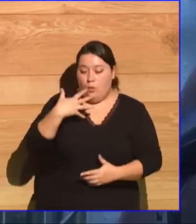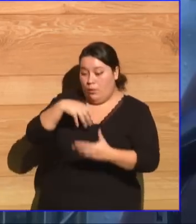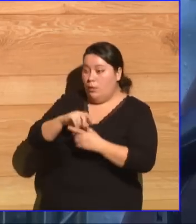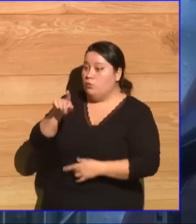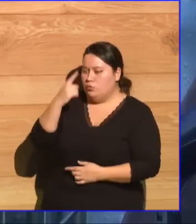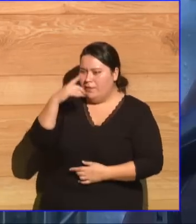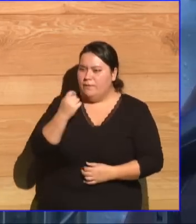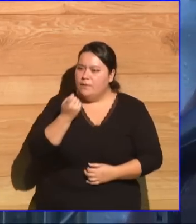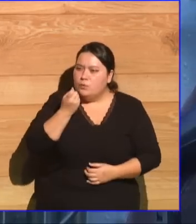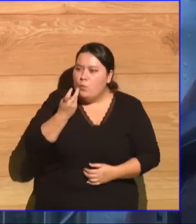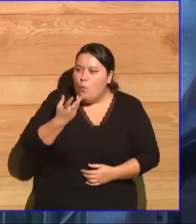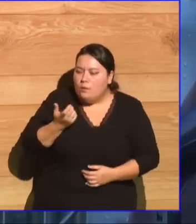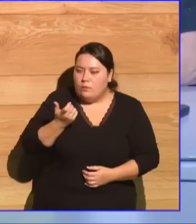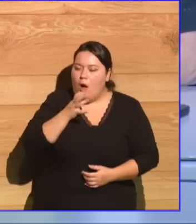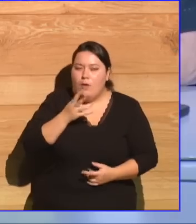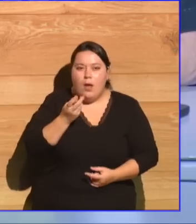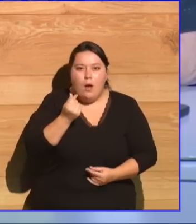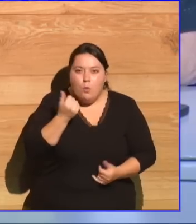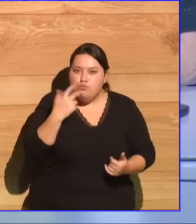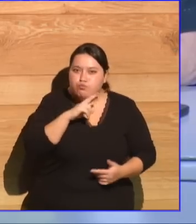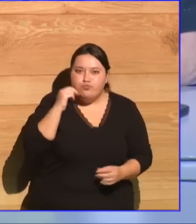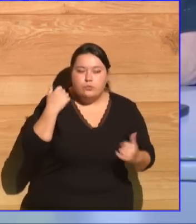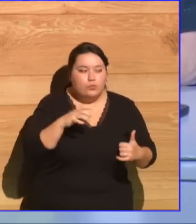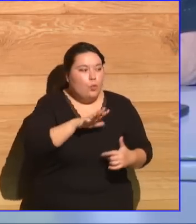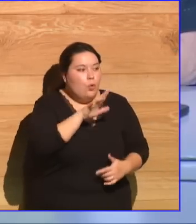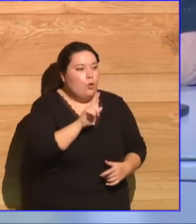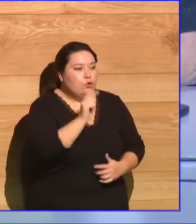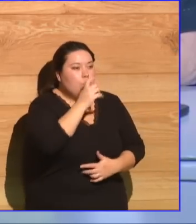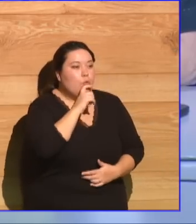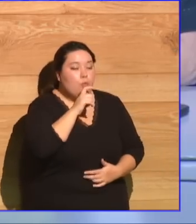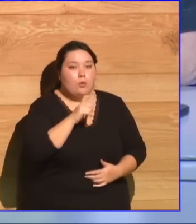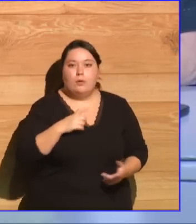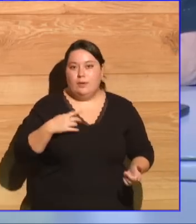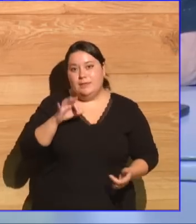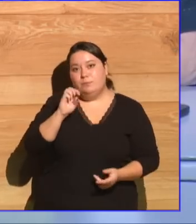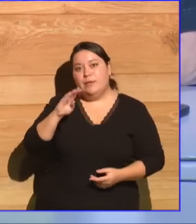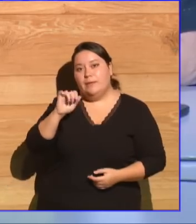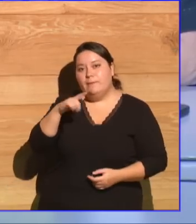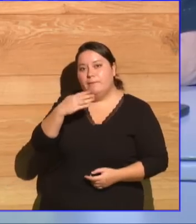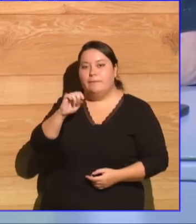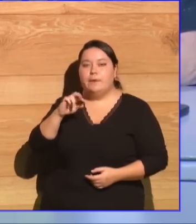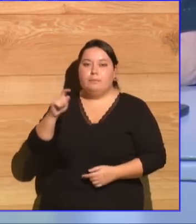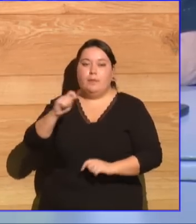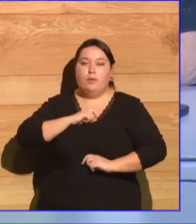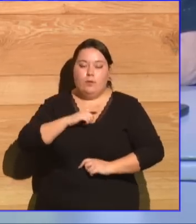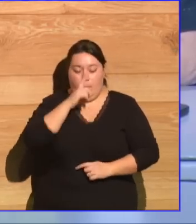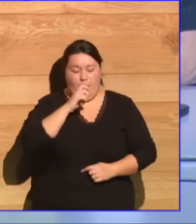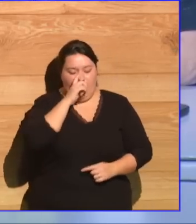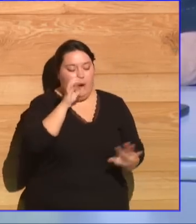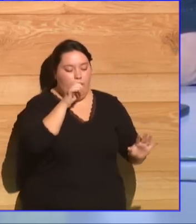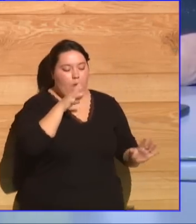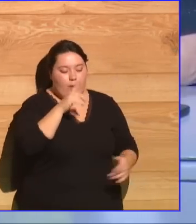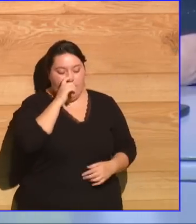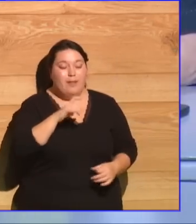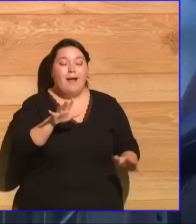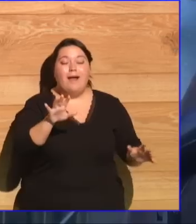¿Tú la ¿Tú sabes lo que vale eso ahora, Javi? Ya, pero ¿Pero y cómo la conseguiste? Me lo dio Spielberg. Es que ahora me he acordado, Ah,